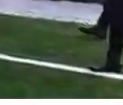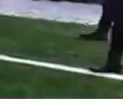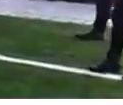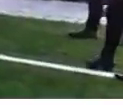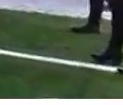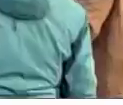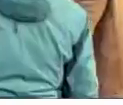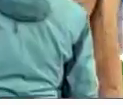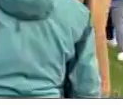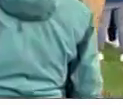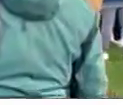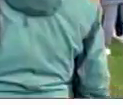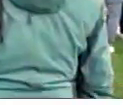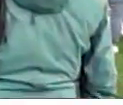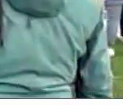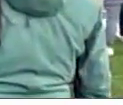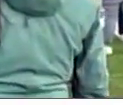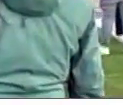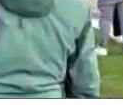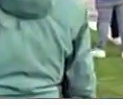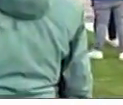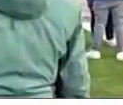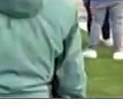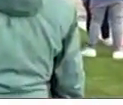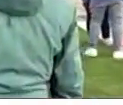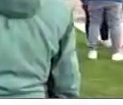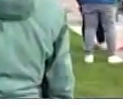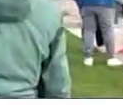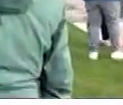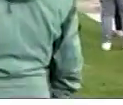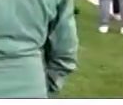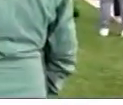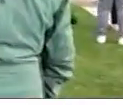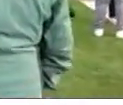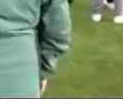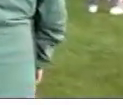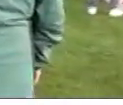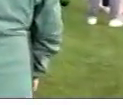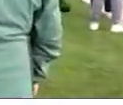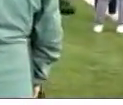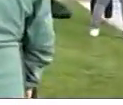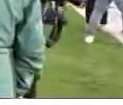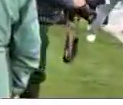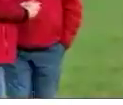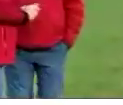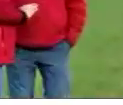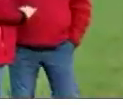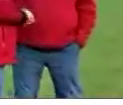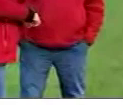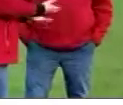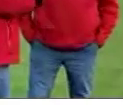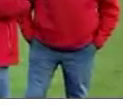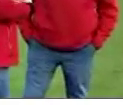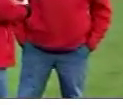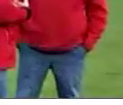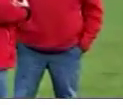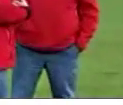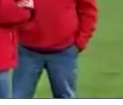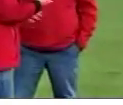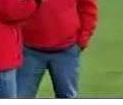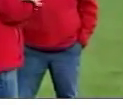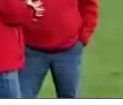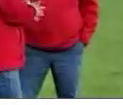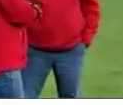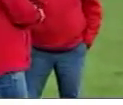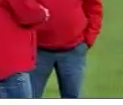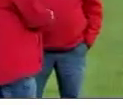camarines, iluminación, porque en otras partes de otros países, o sea, en otras ciudades se ve. Inclusive tú vas a Coyhaique y tú ves que Coyhaique sí o sí tiene